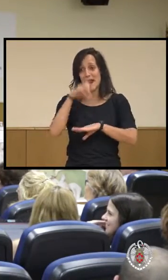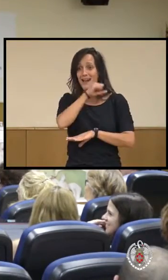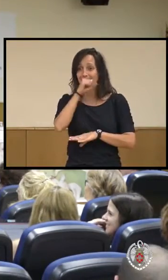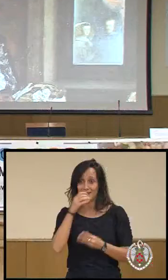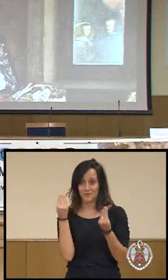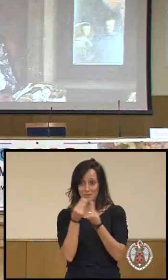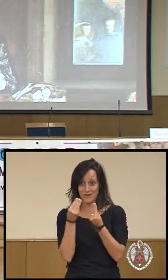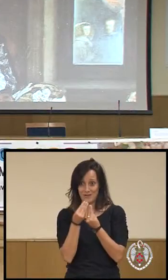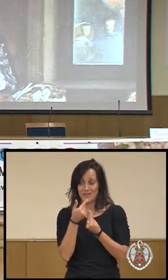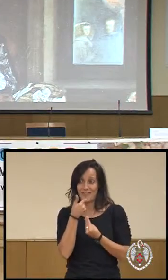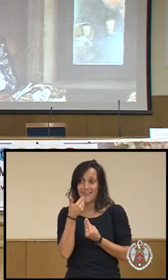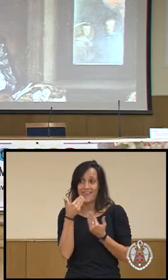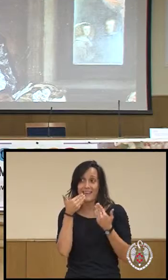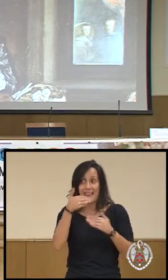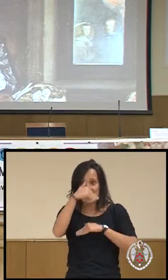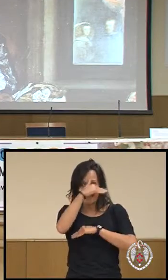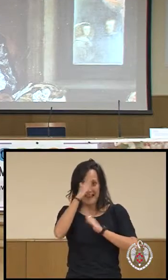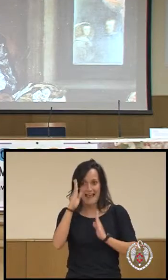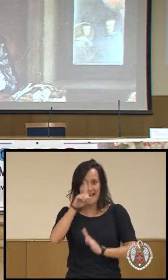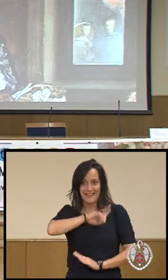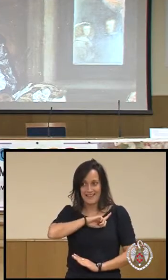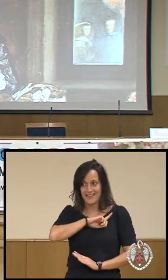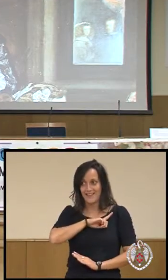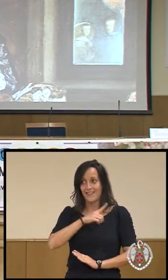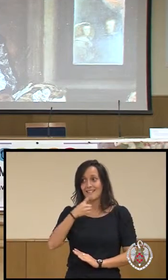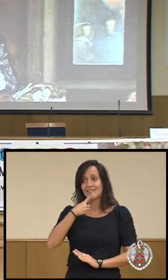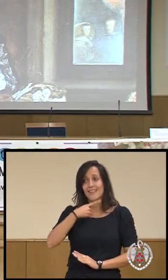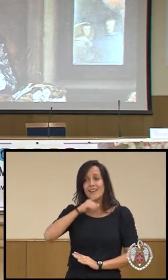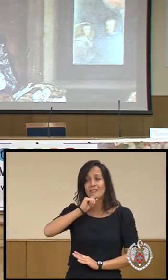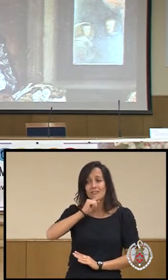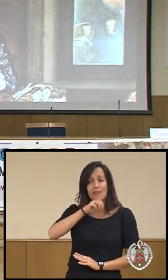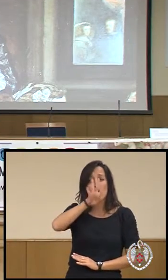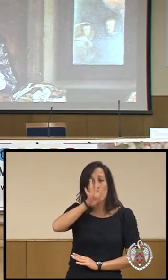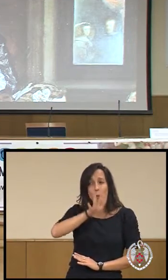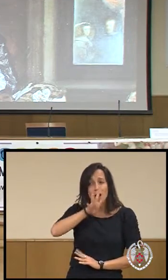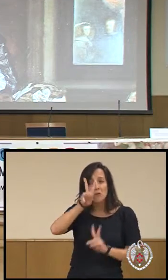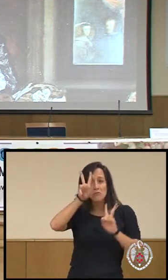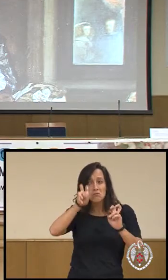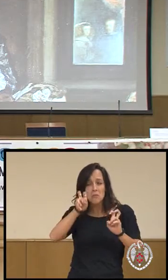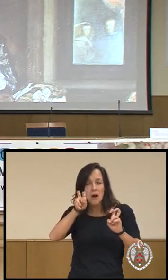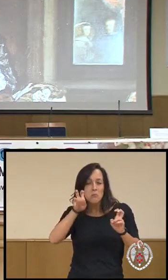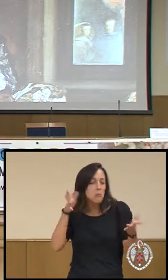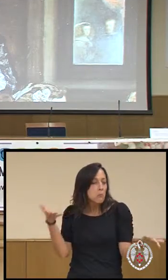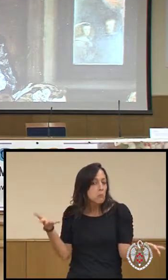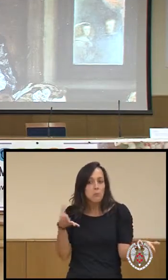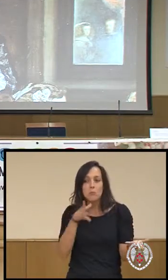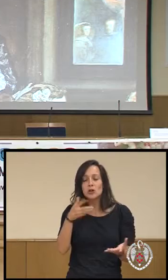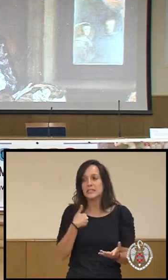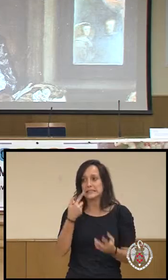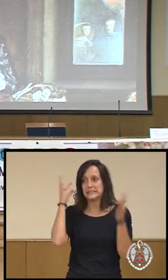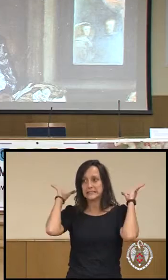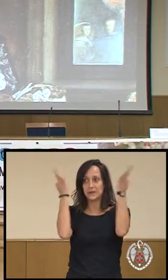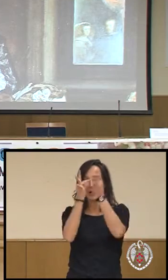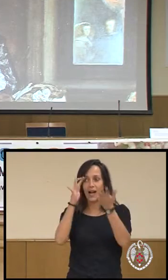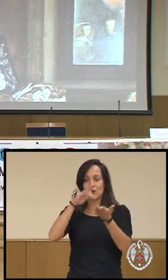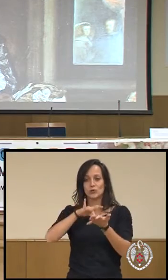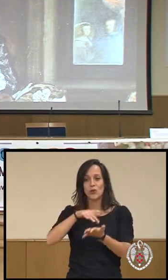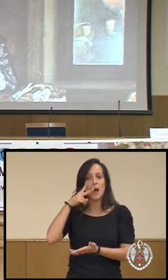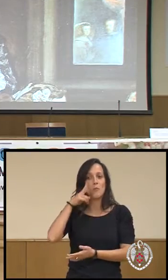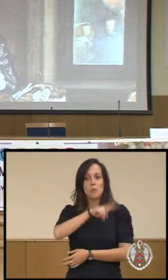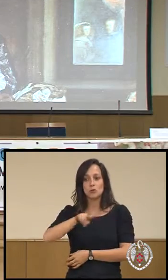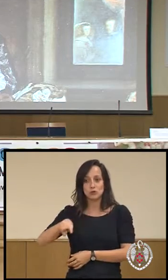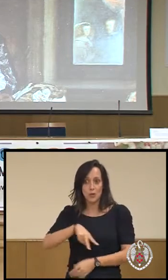atención. ¿Por qué vamos a hablar de Felipe IV, músico, en un seminario dedicado al Museo del Prado? Bueno, yo como el profesor Martín Galán tampoco voy a hacer escuchar los